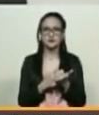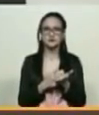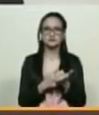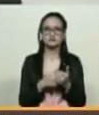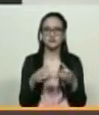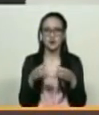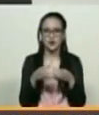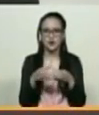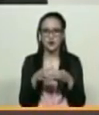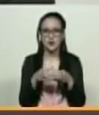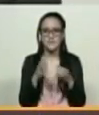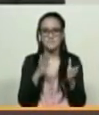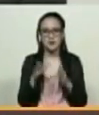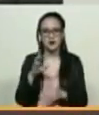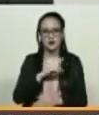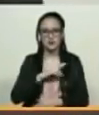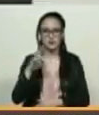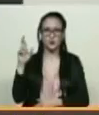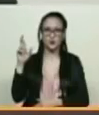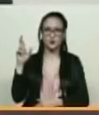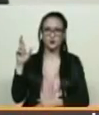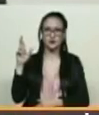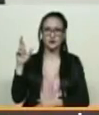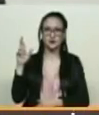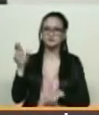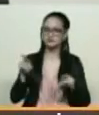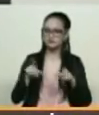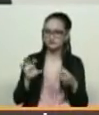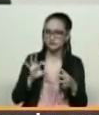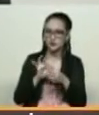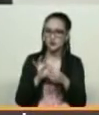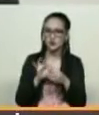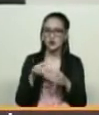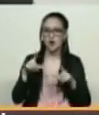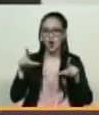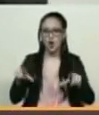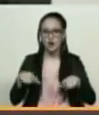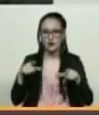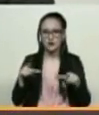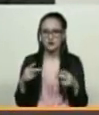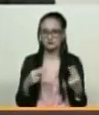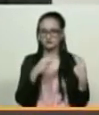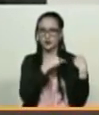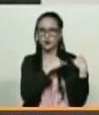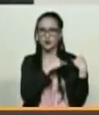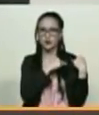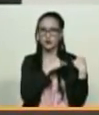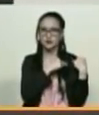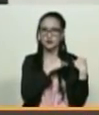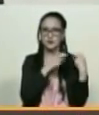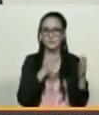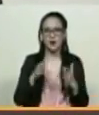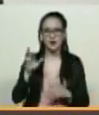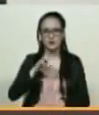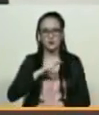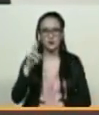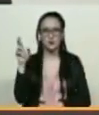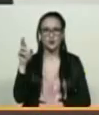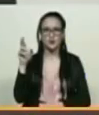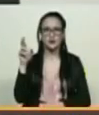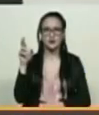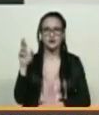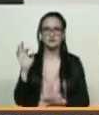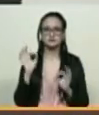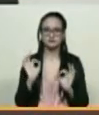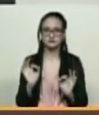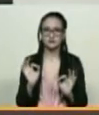mandos del Plan República a los efectos de coordinar los elementos logísticos que competen directamente al Plan República, y se